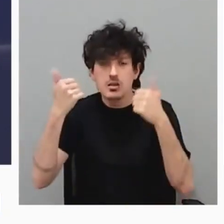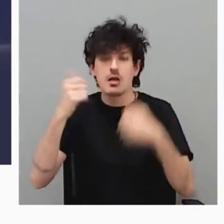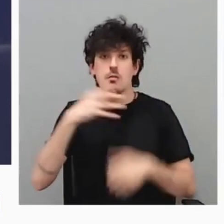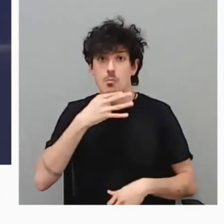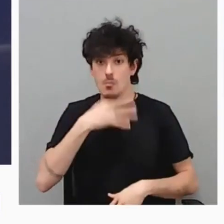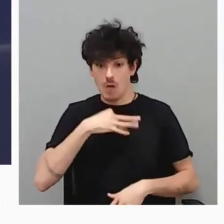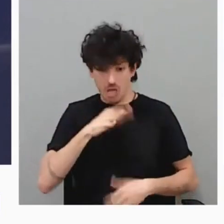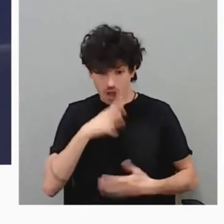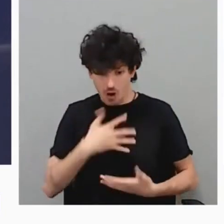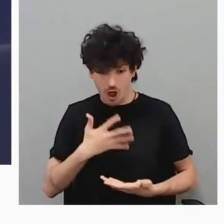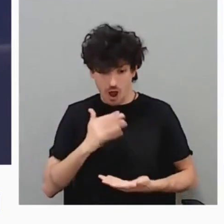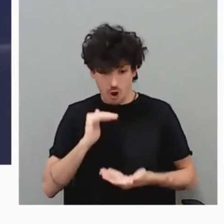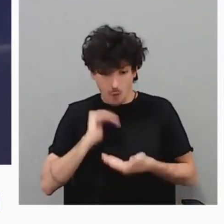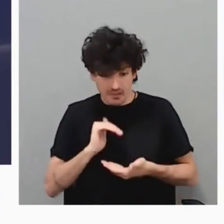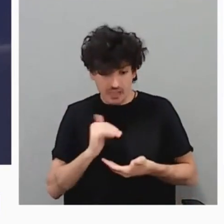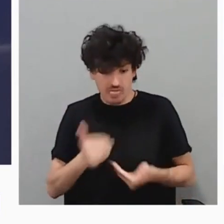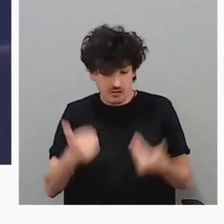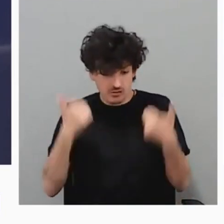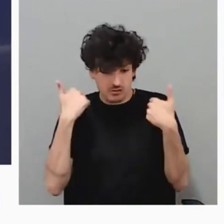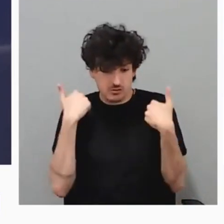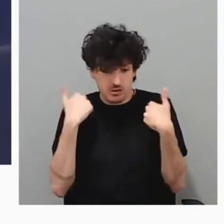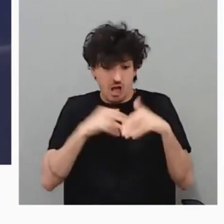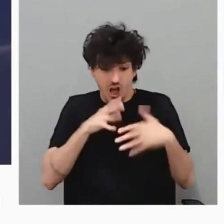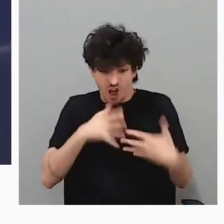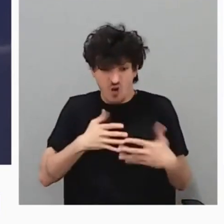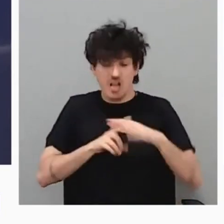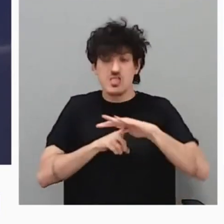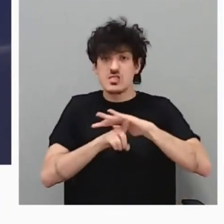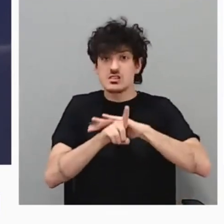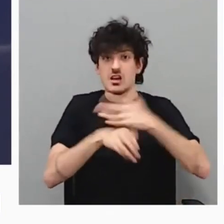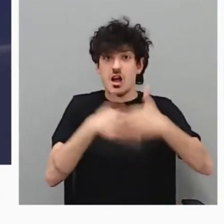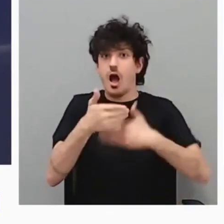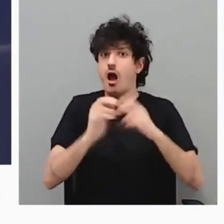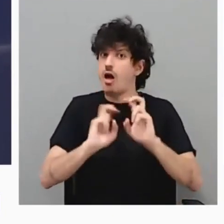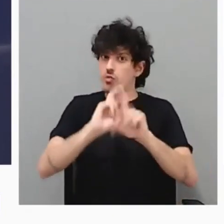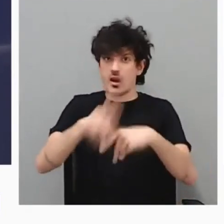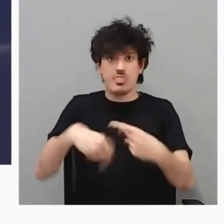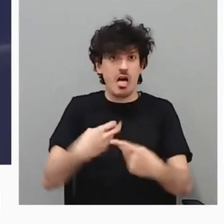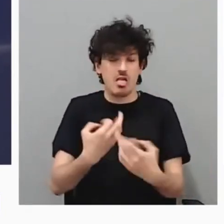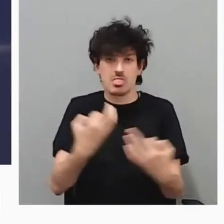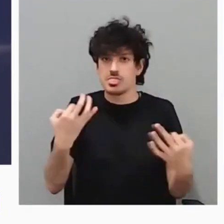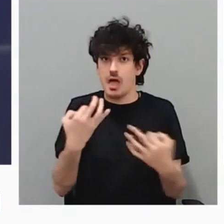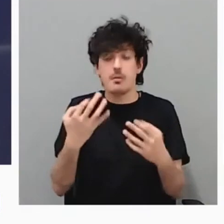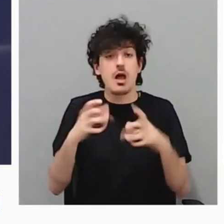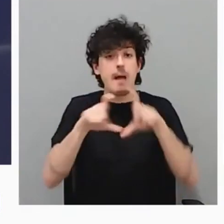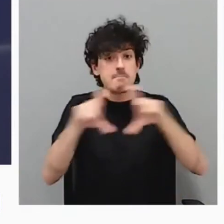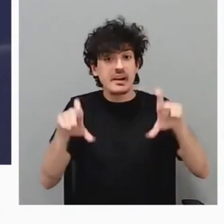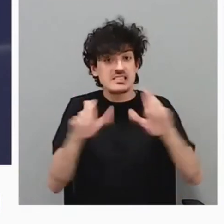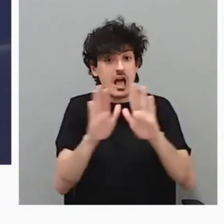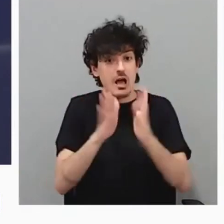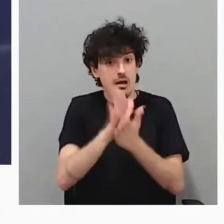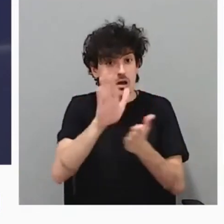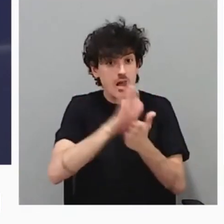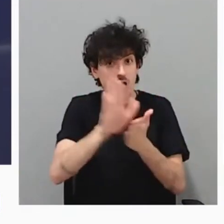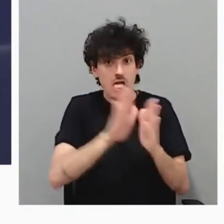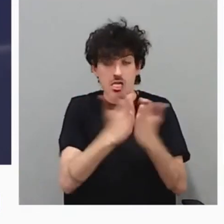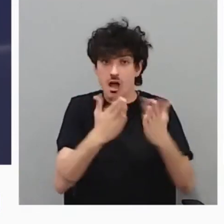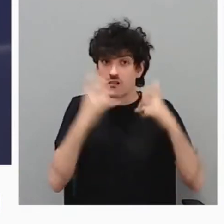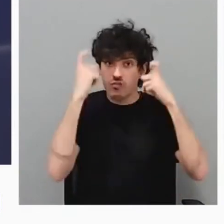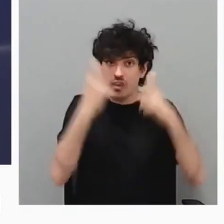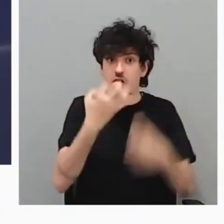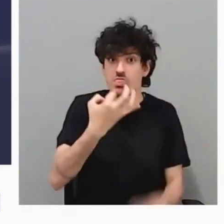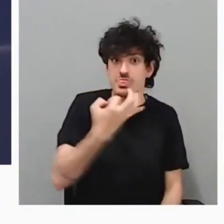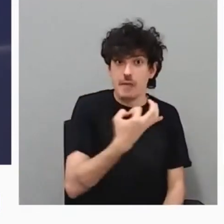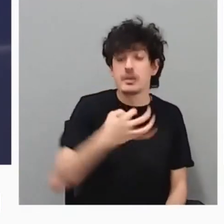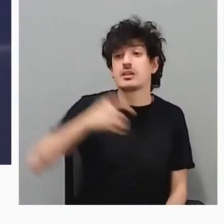no están tan actualizadas a lo que deberíamos hacer. Las propias editoriales tienen que hacer un esfuerzo, pero también los papás, las mamás o